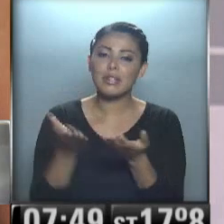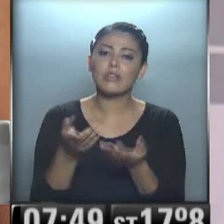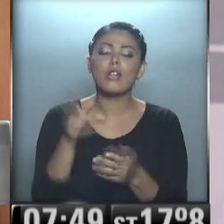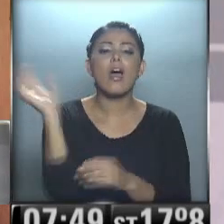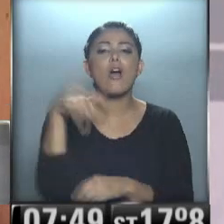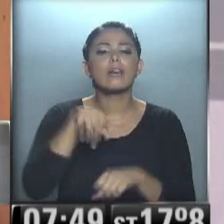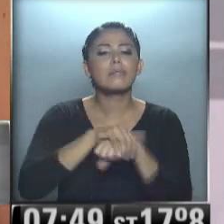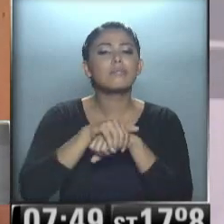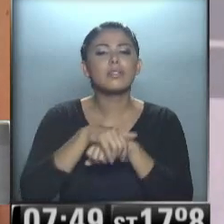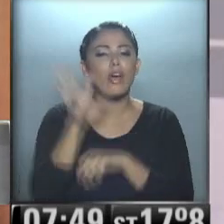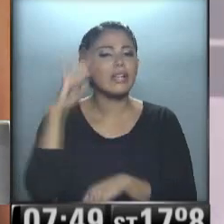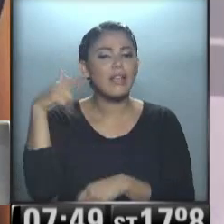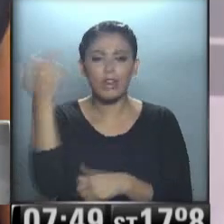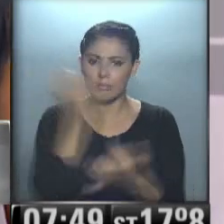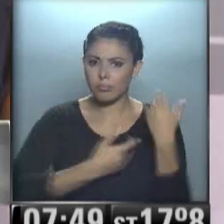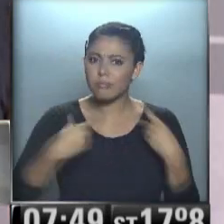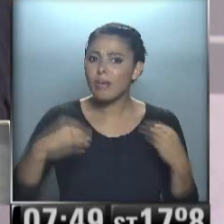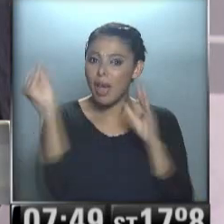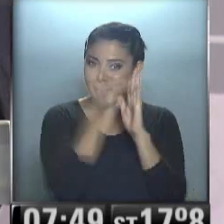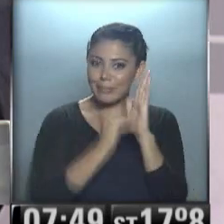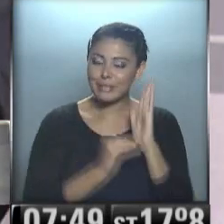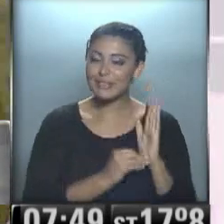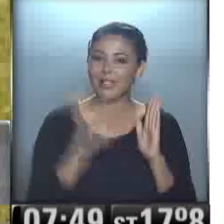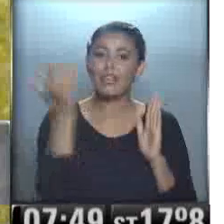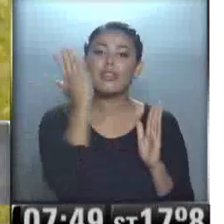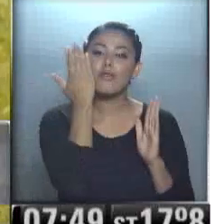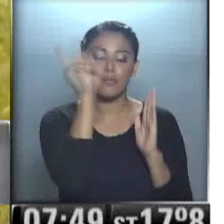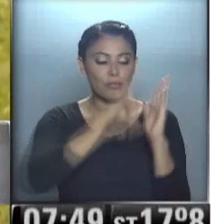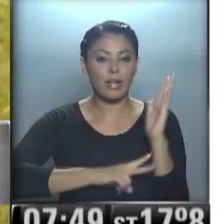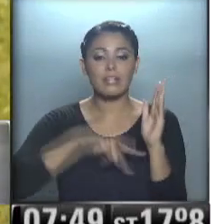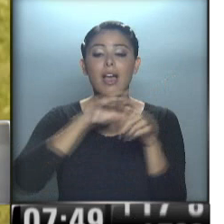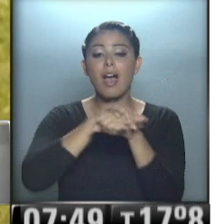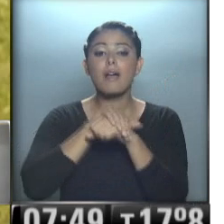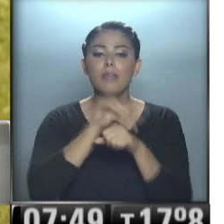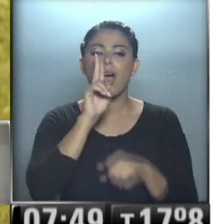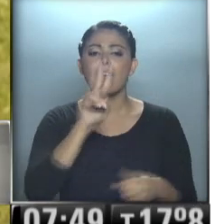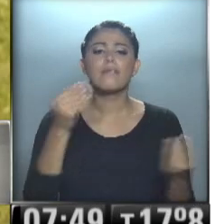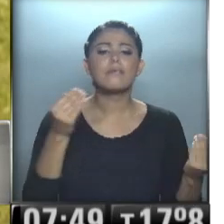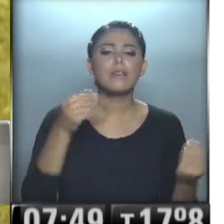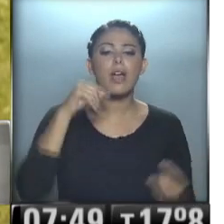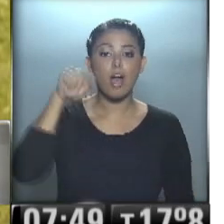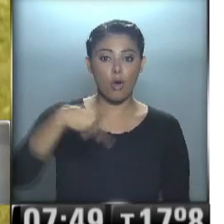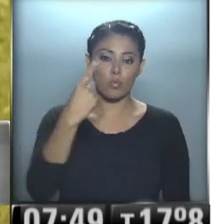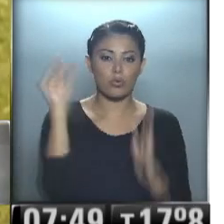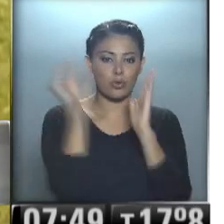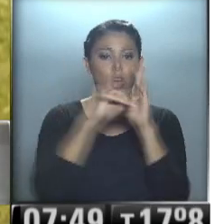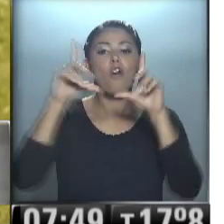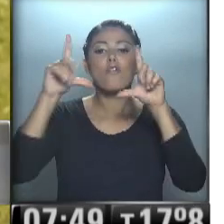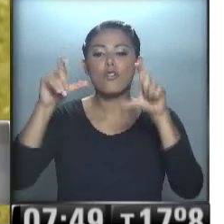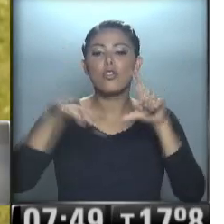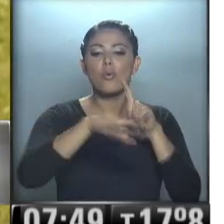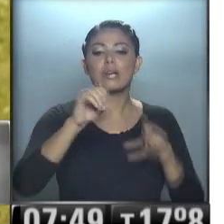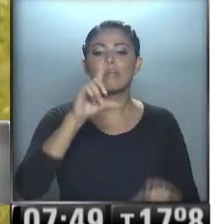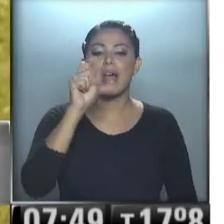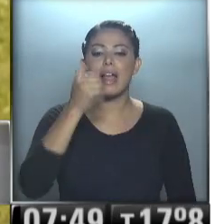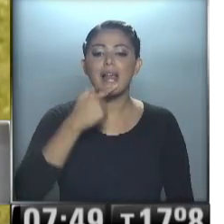cuentan los amigos de Nadia en la mañana de hoy? Hay mensajes en las redes sociales, los amigos de Facebook. A ver, mira, ahí tenemos una foto de las